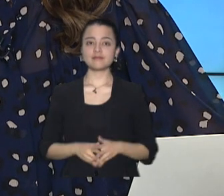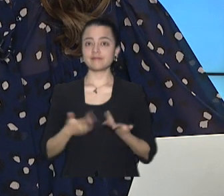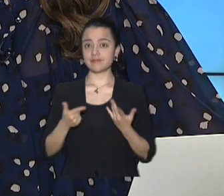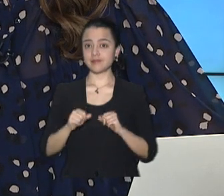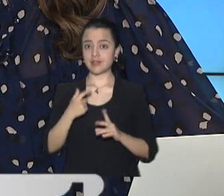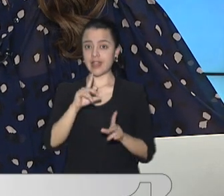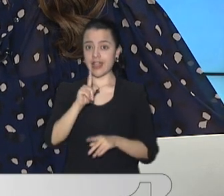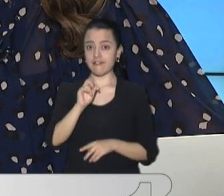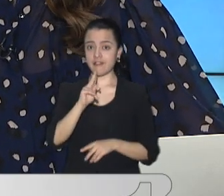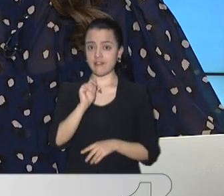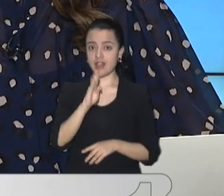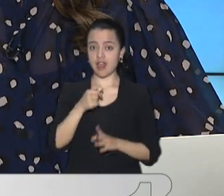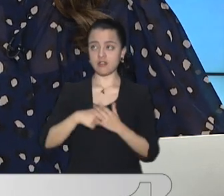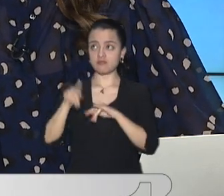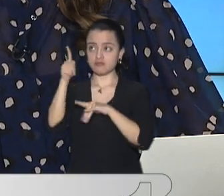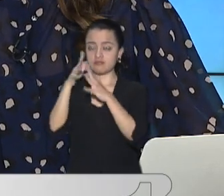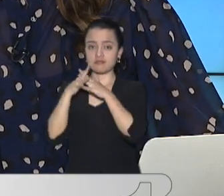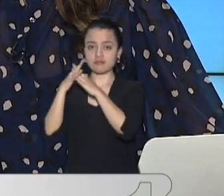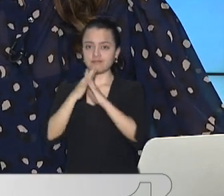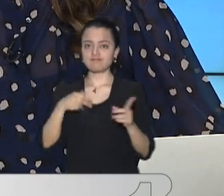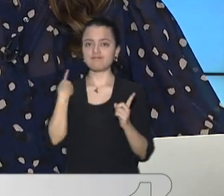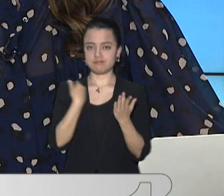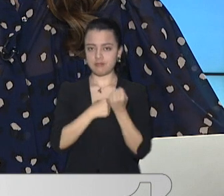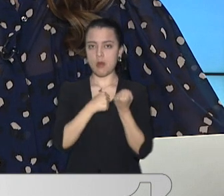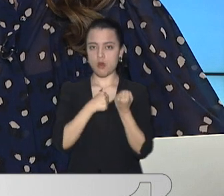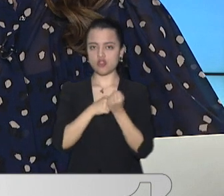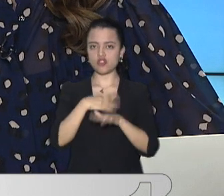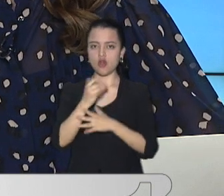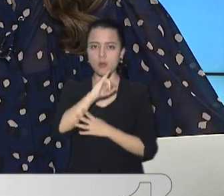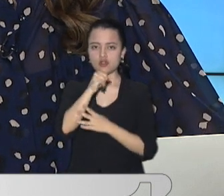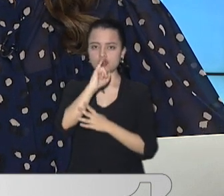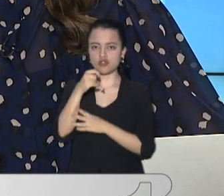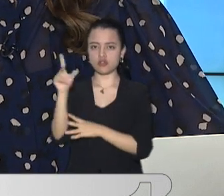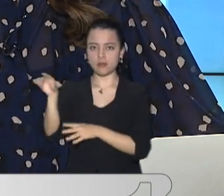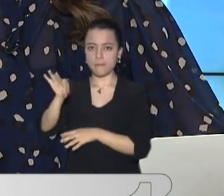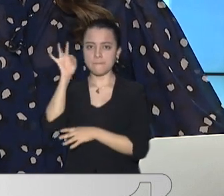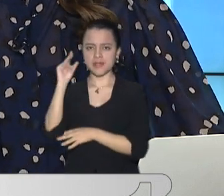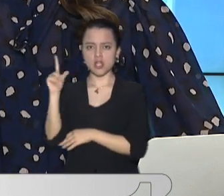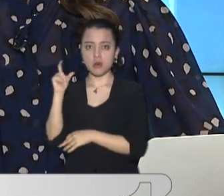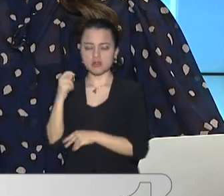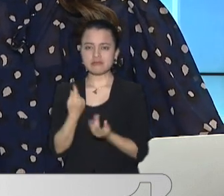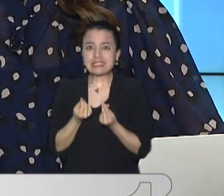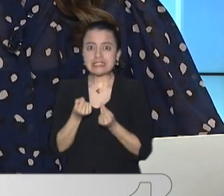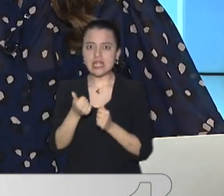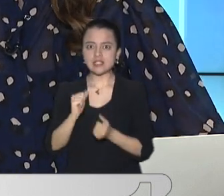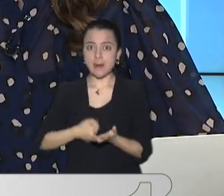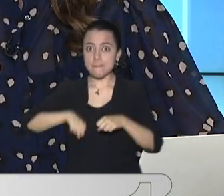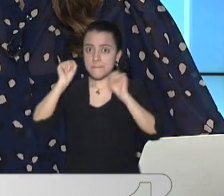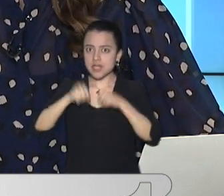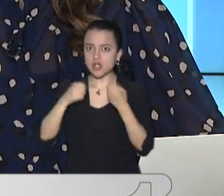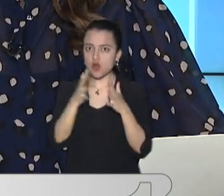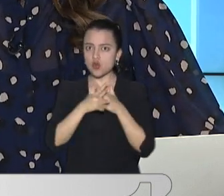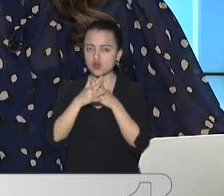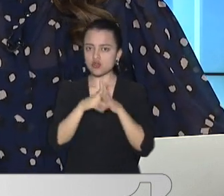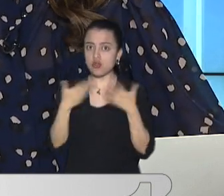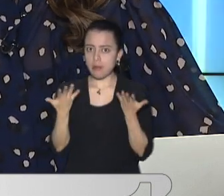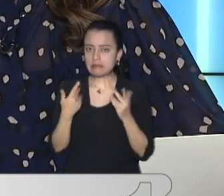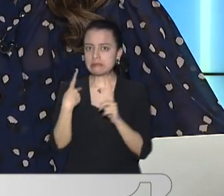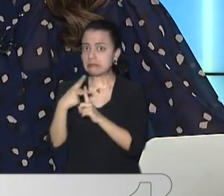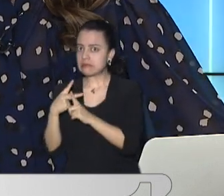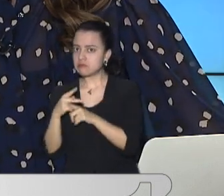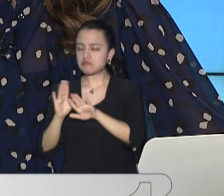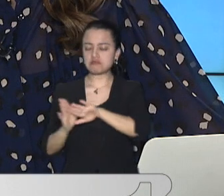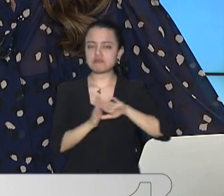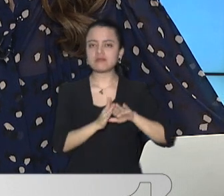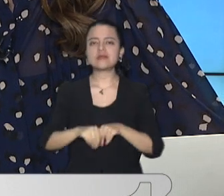La FDA respaldó la vacuna de una dosis de Johnson & Johnson y quedó a un paso de aprobar su uso en Estados Unidos.